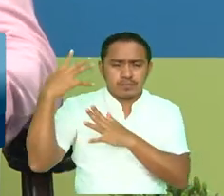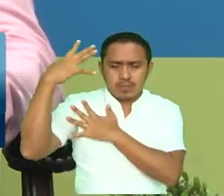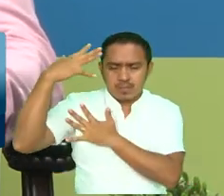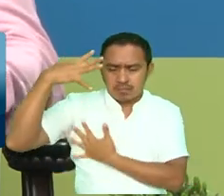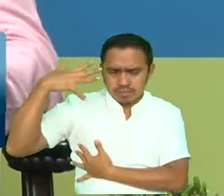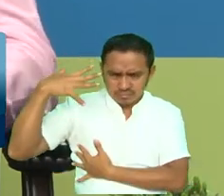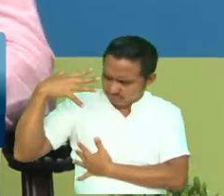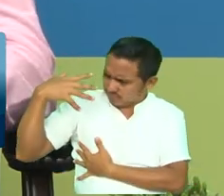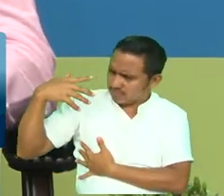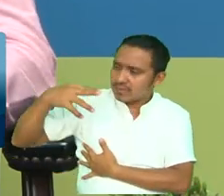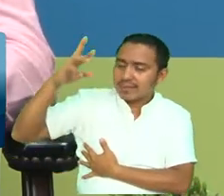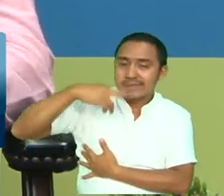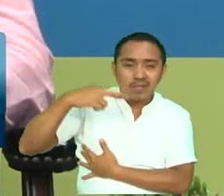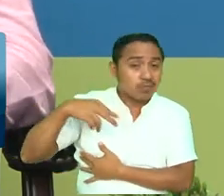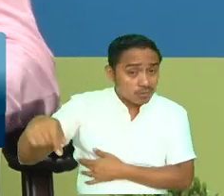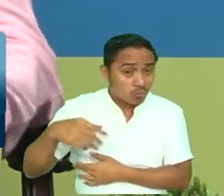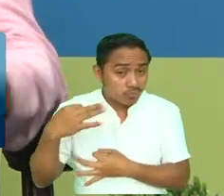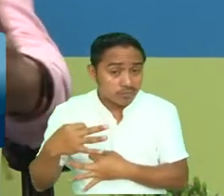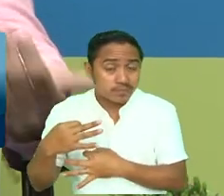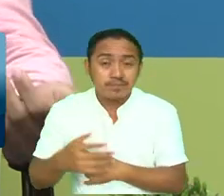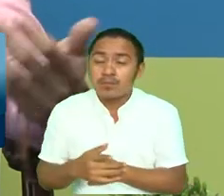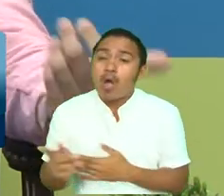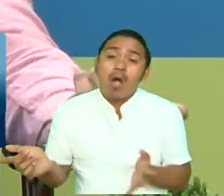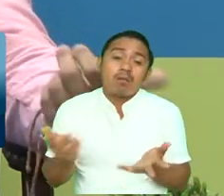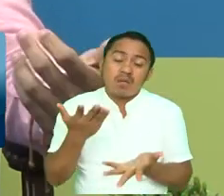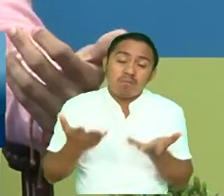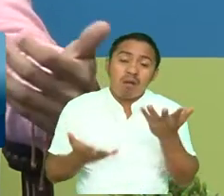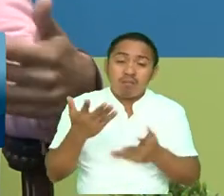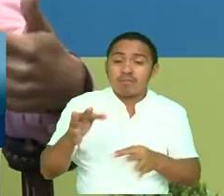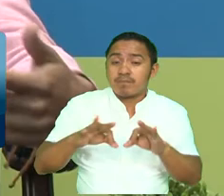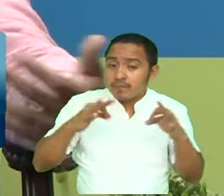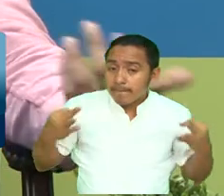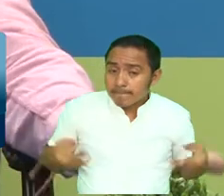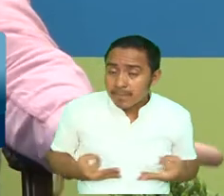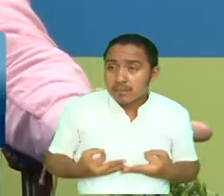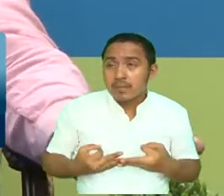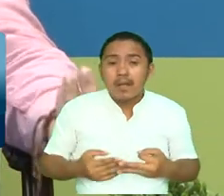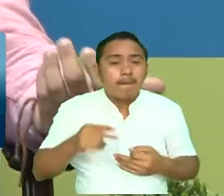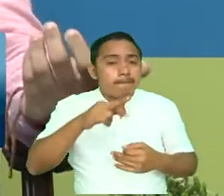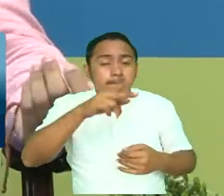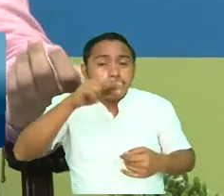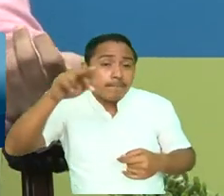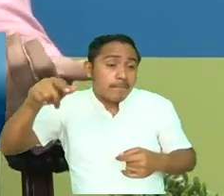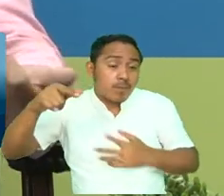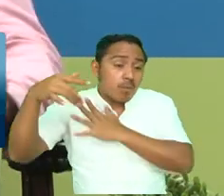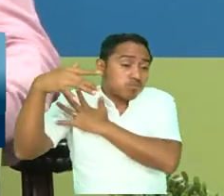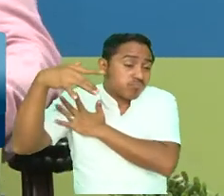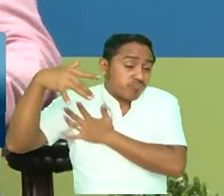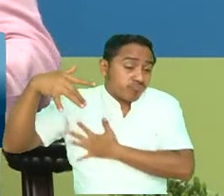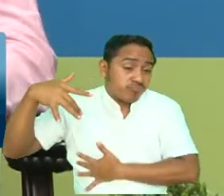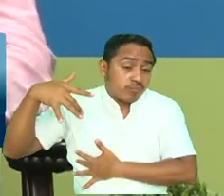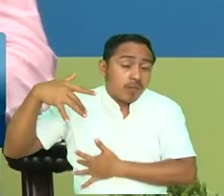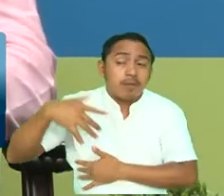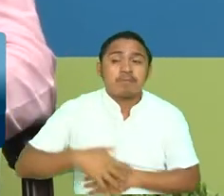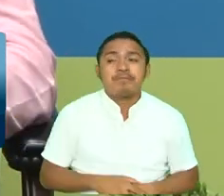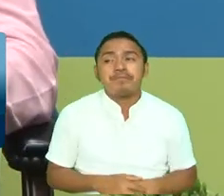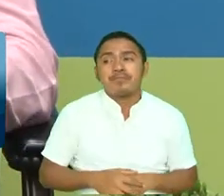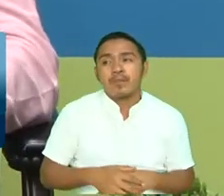normal. Cuando hay antecedentes en la familia también de que presentan esa misma sudoración, se dice